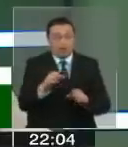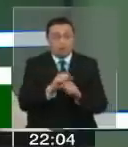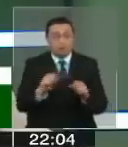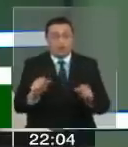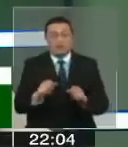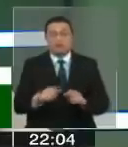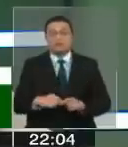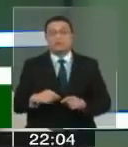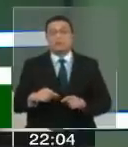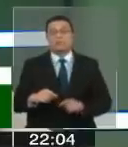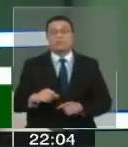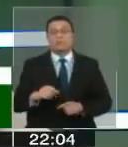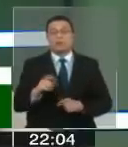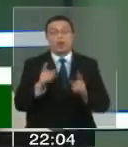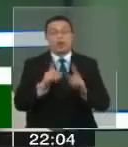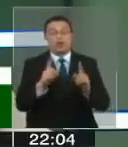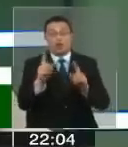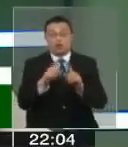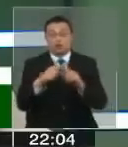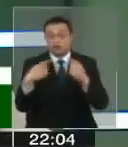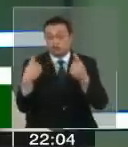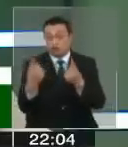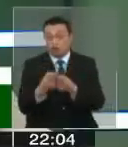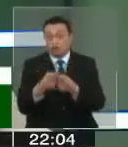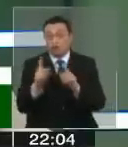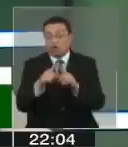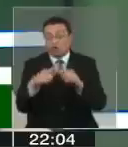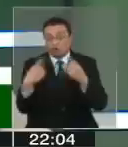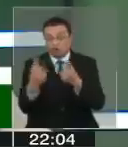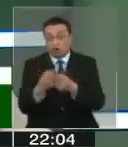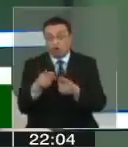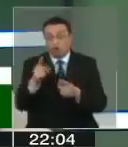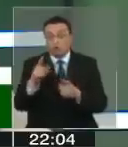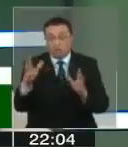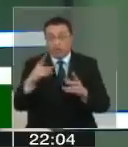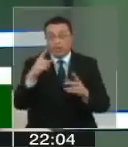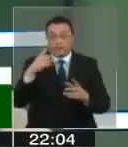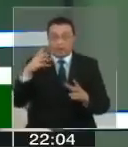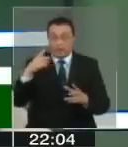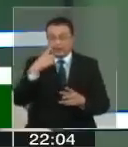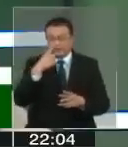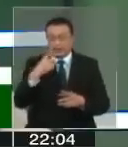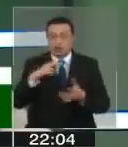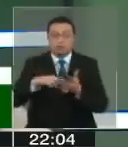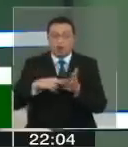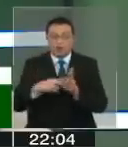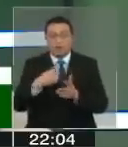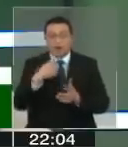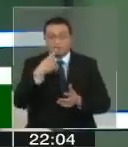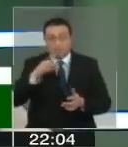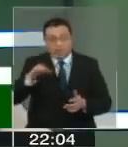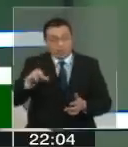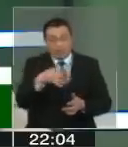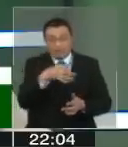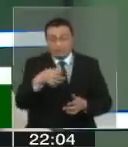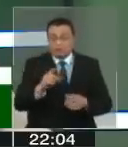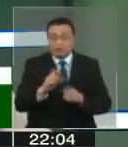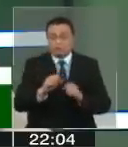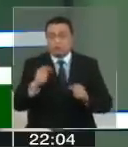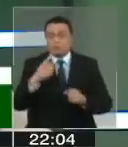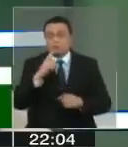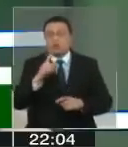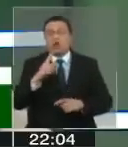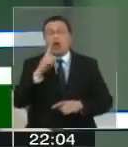todos. O sea, todos los niños tienen severas dificultades del lenguaje, yeah, pero como el lenguaje también es no